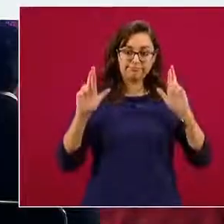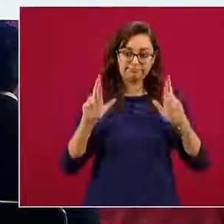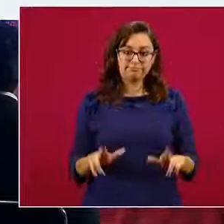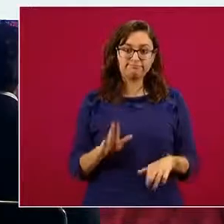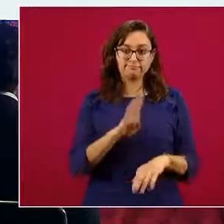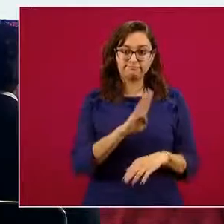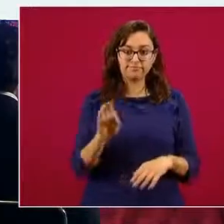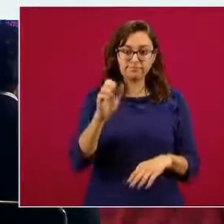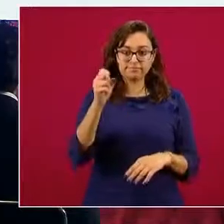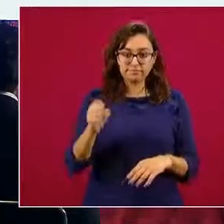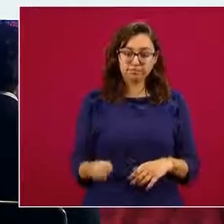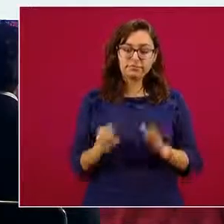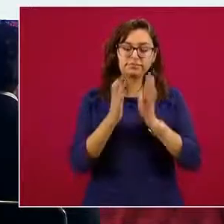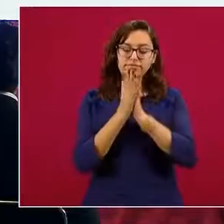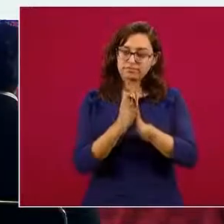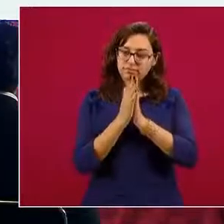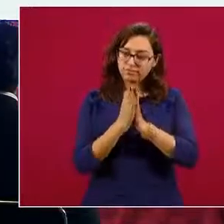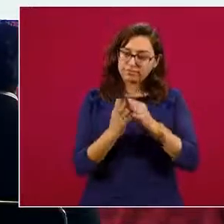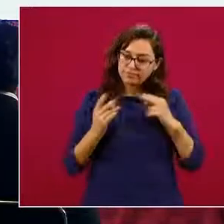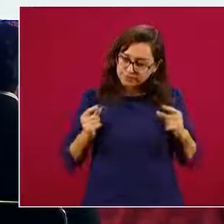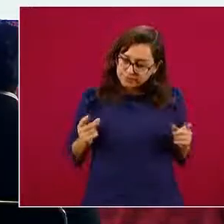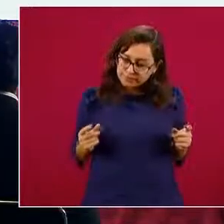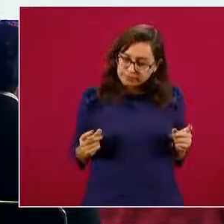Sur, por favor, corran